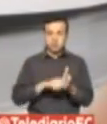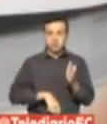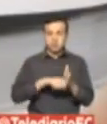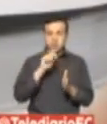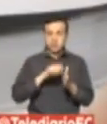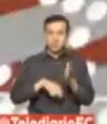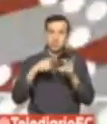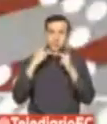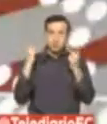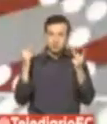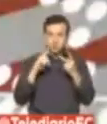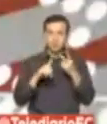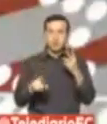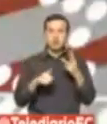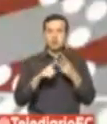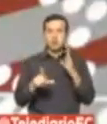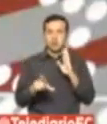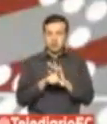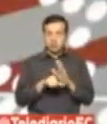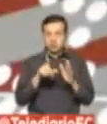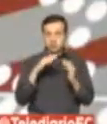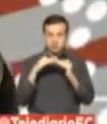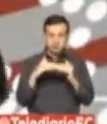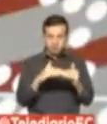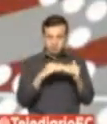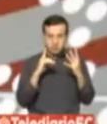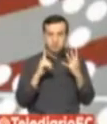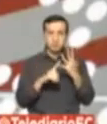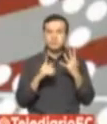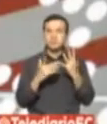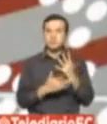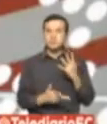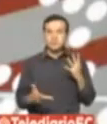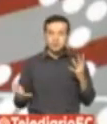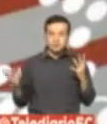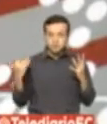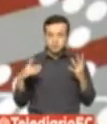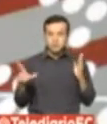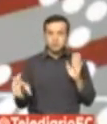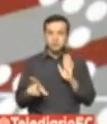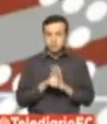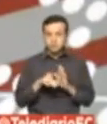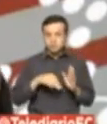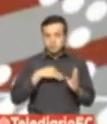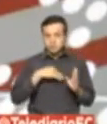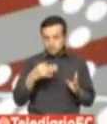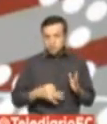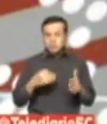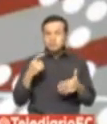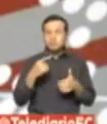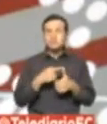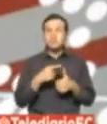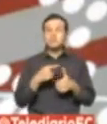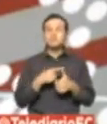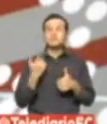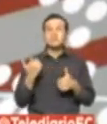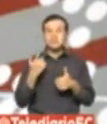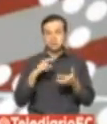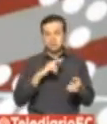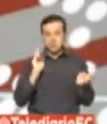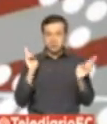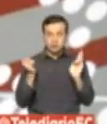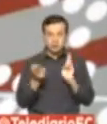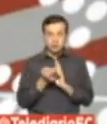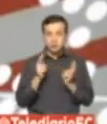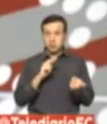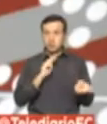contratación pública, del Código de la Democracia, estamos hablando del Código de Ética, estamos hablando de la